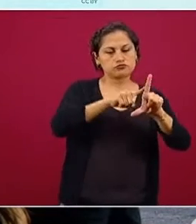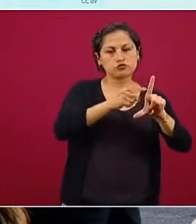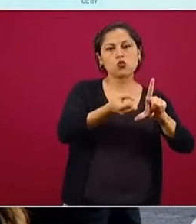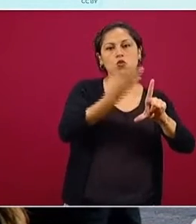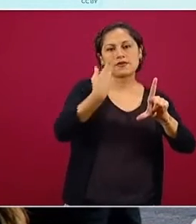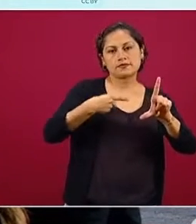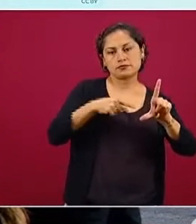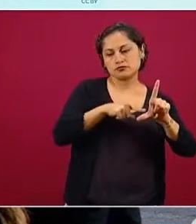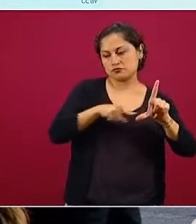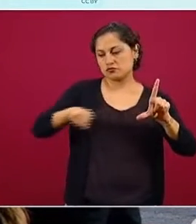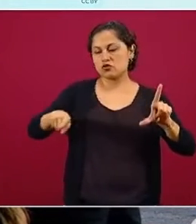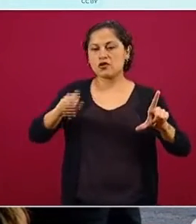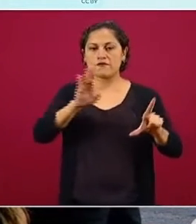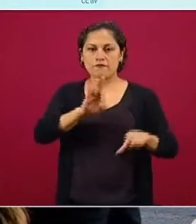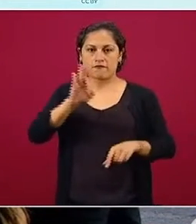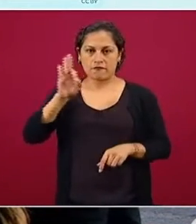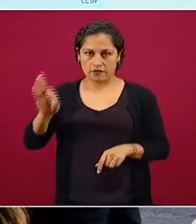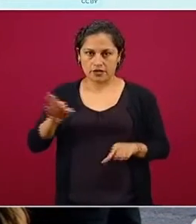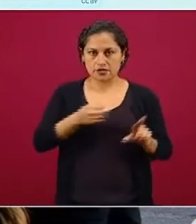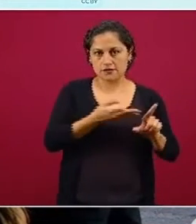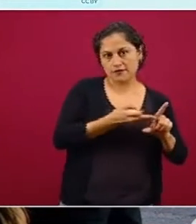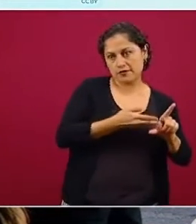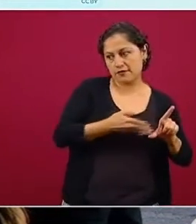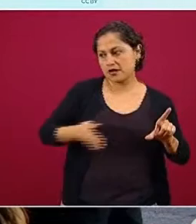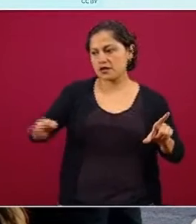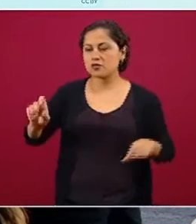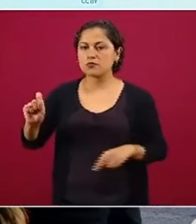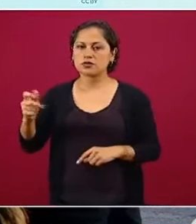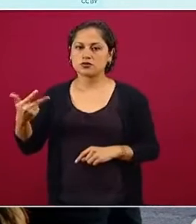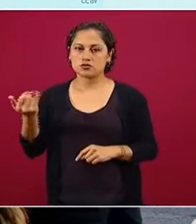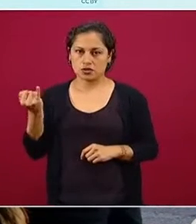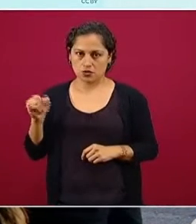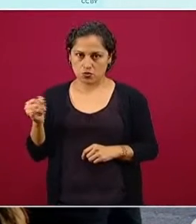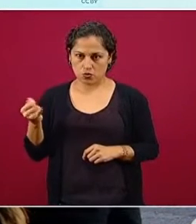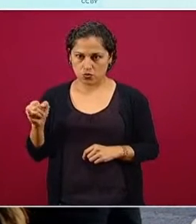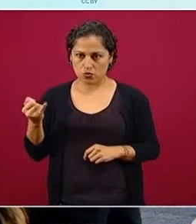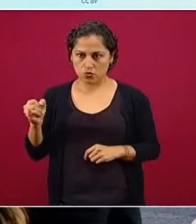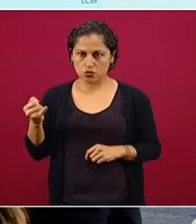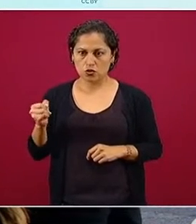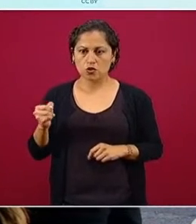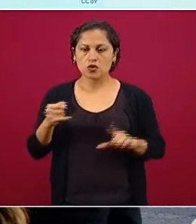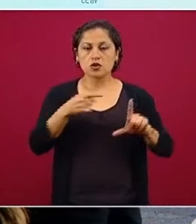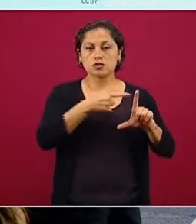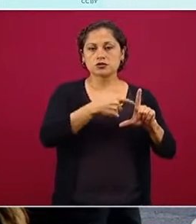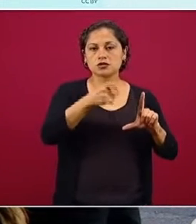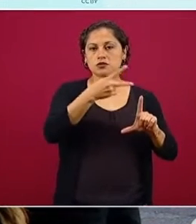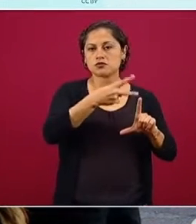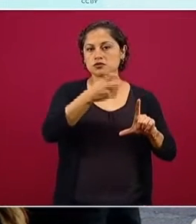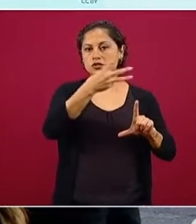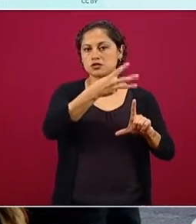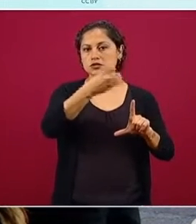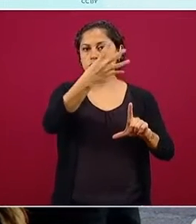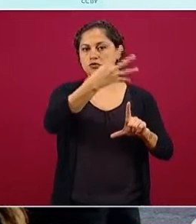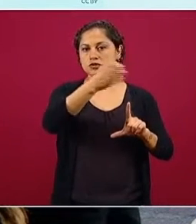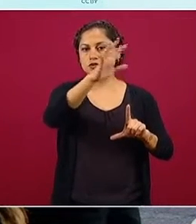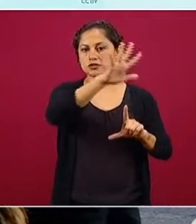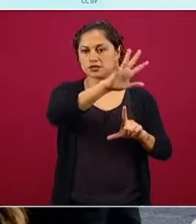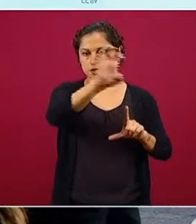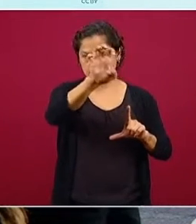diciembre, 28 de febrero, esto se va a ir desplazando hasta llegar al 28 de junio y aquí está 100, 200, 300, 400,